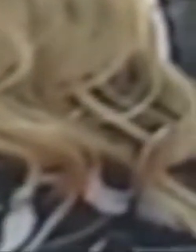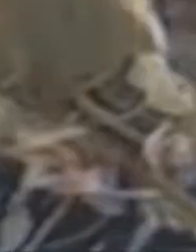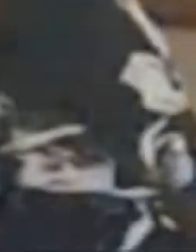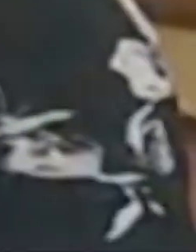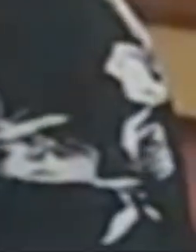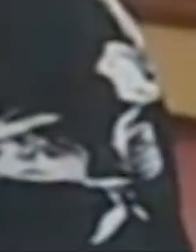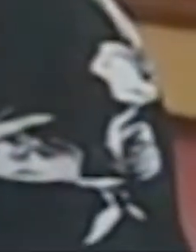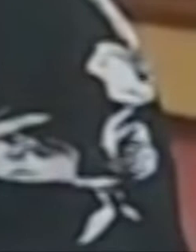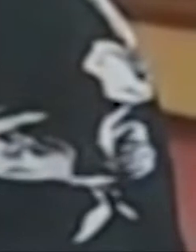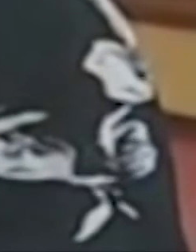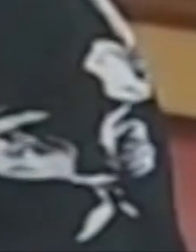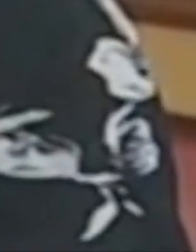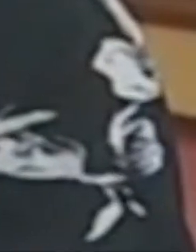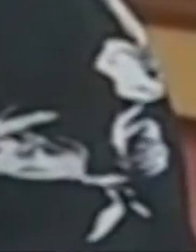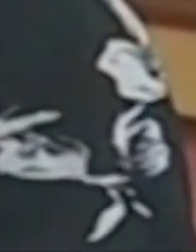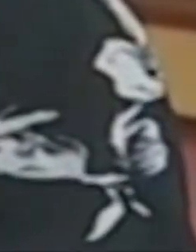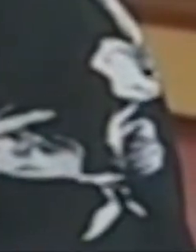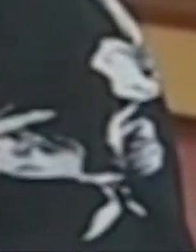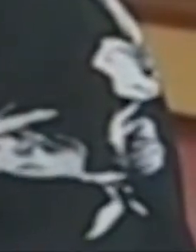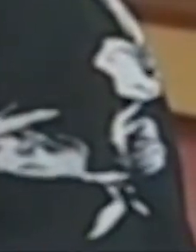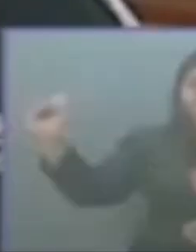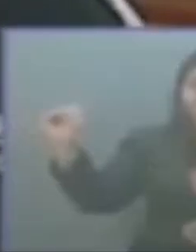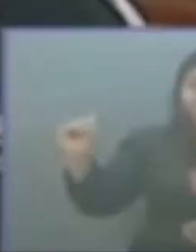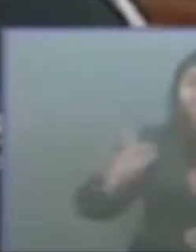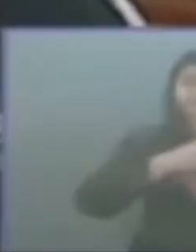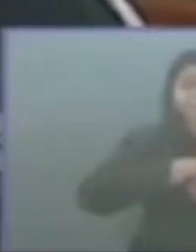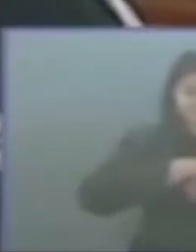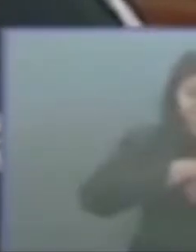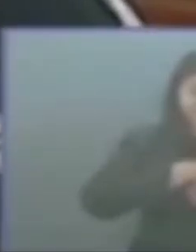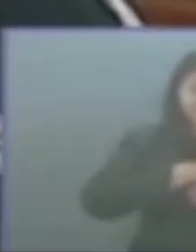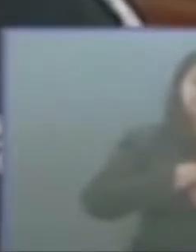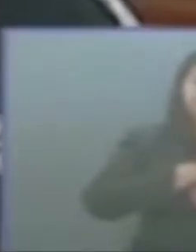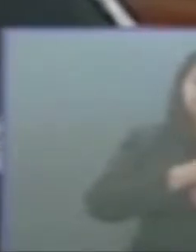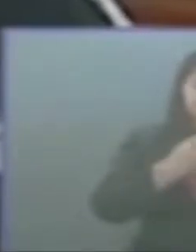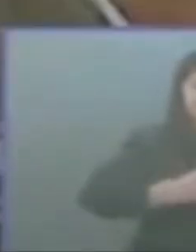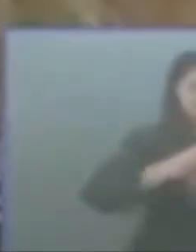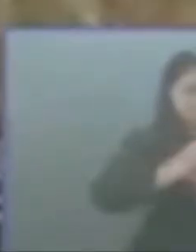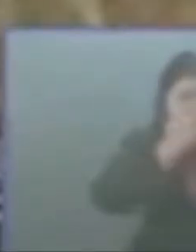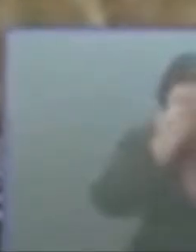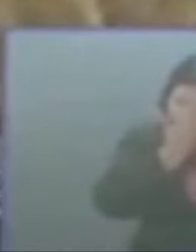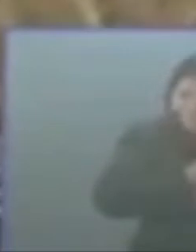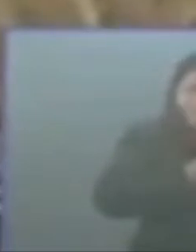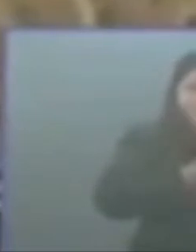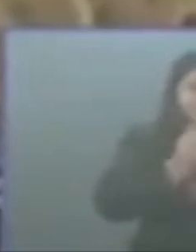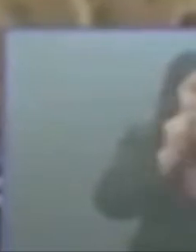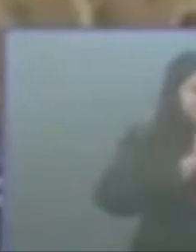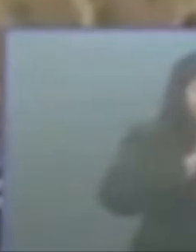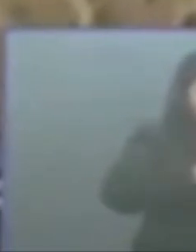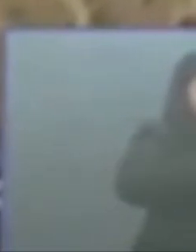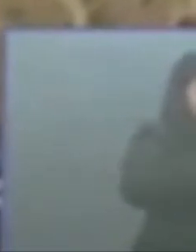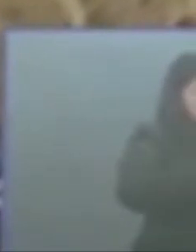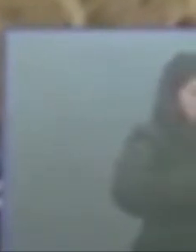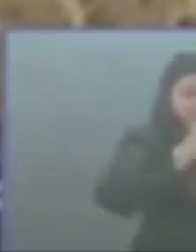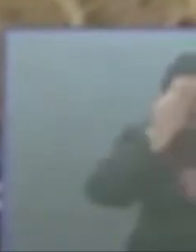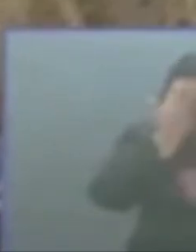Magaña, señalado por delito de homicidio culposo tras un accidente de tránsito. La diputada de Arena, Marcela Villatoro, fungirá